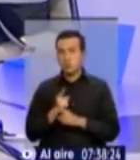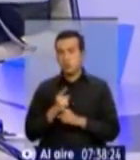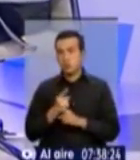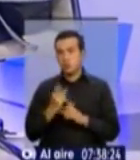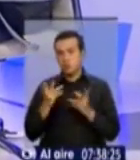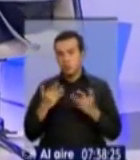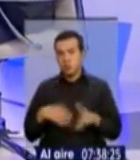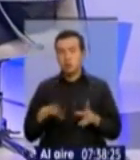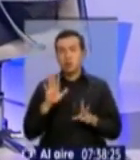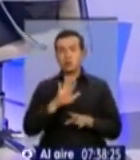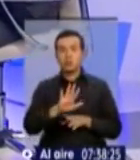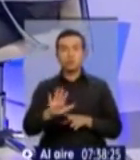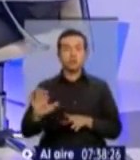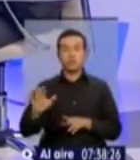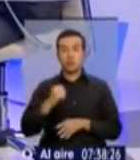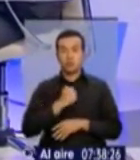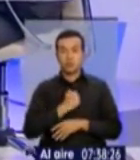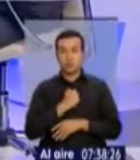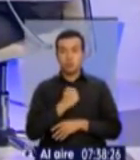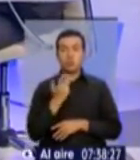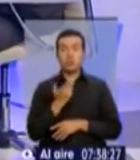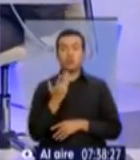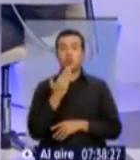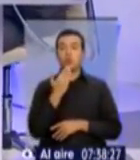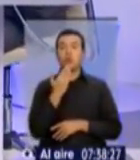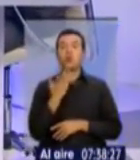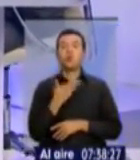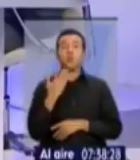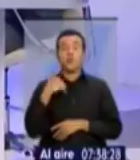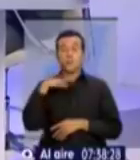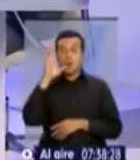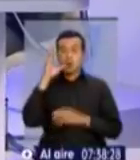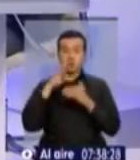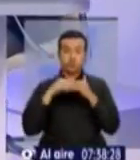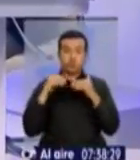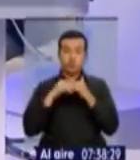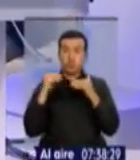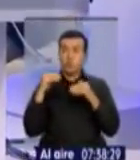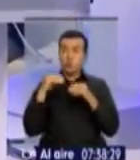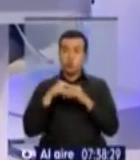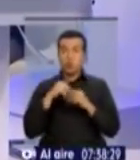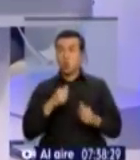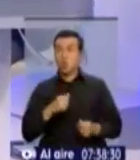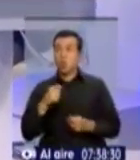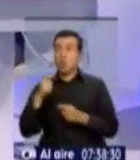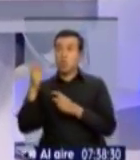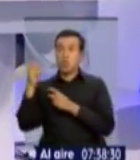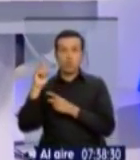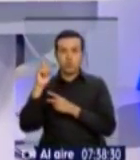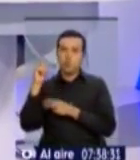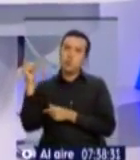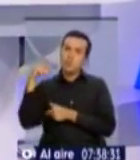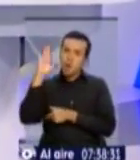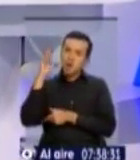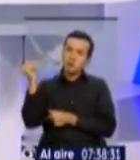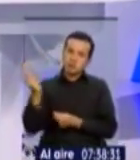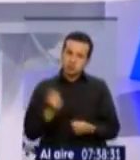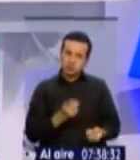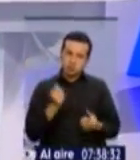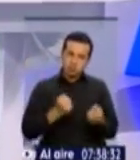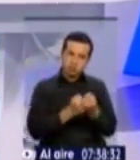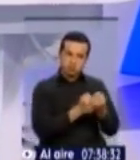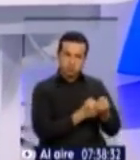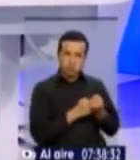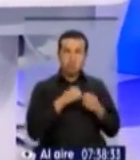exportaciones ingresen más dólares que las importaciones que sacan más dólares no es cierto eso es lo que te toca beneficiar el sector de la construcción